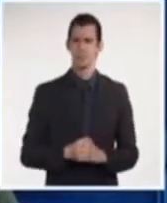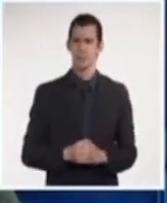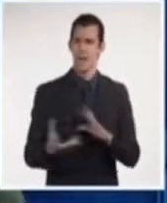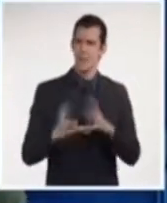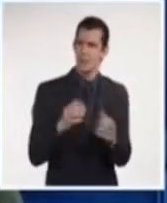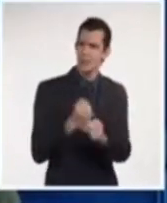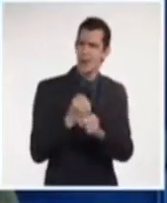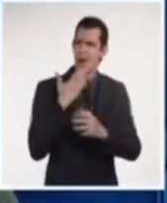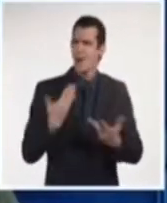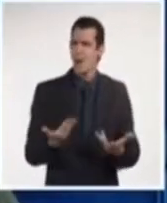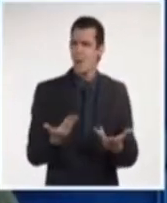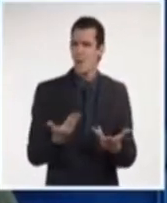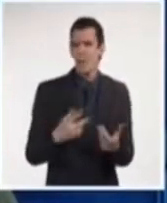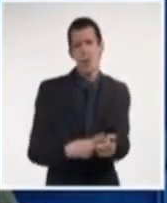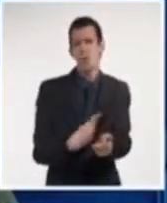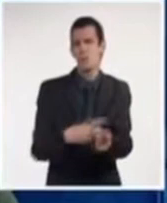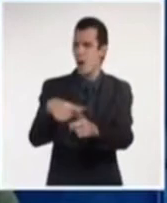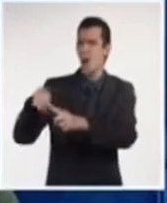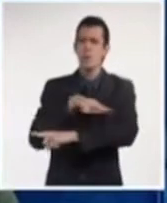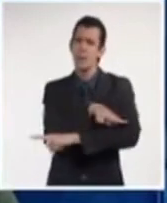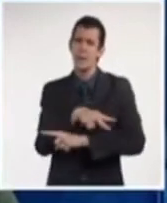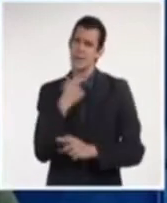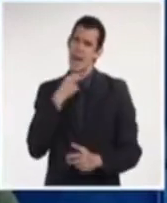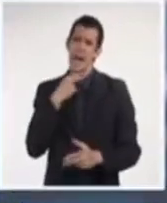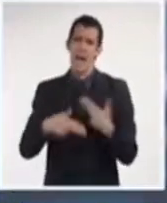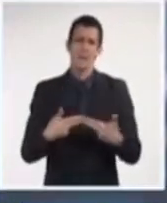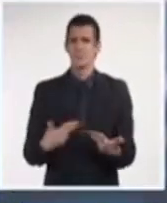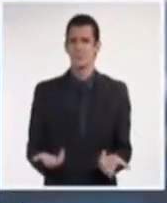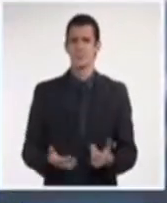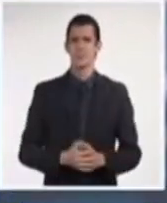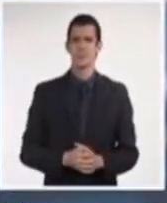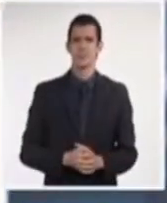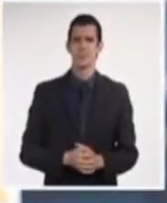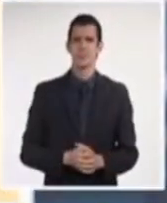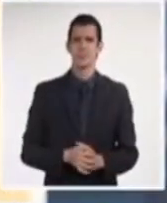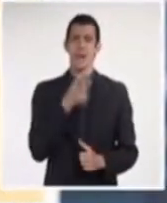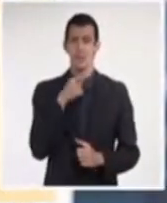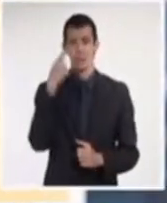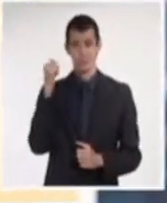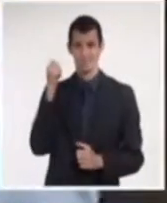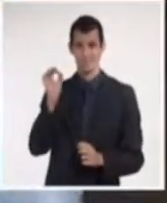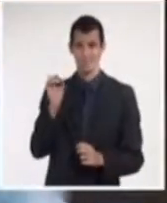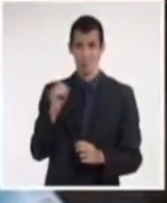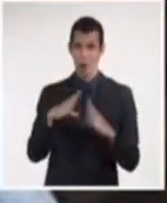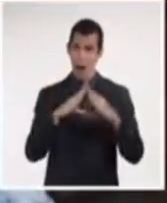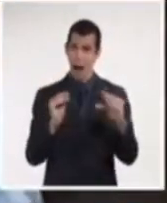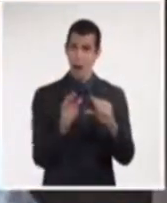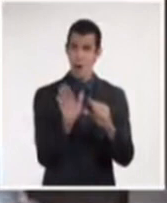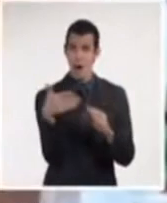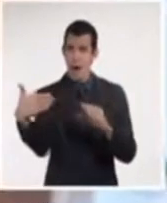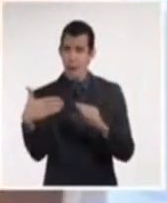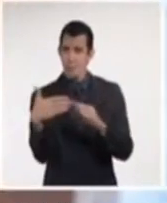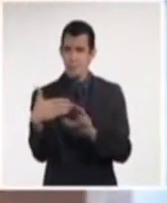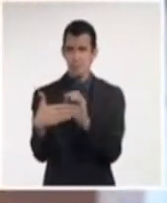usados en el mundo del narcotráfico internacional, como ocultar las drogas en vehículos, en las puertas, en partes de vehículos y piezas, en cajas de